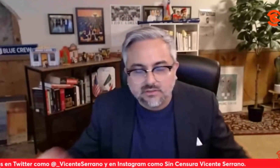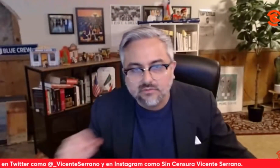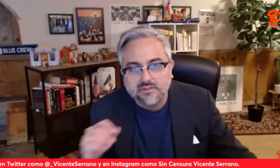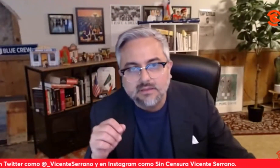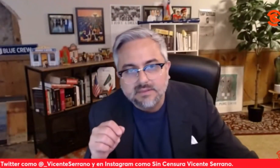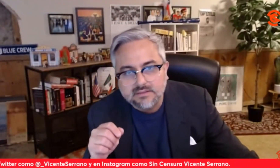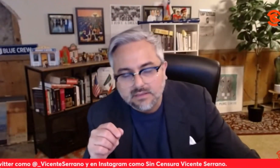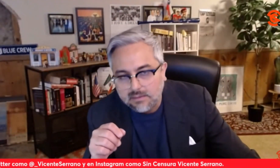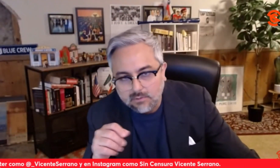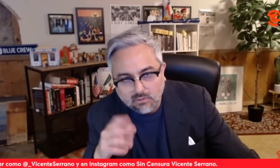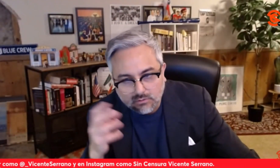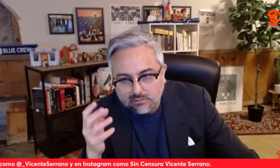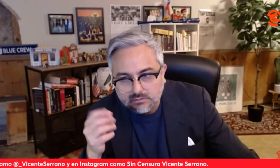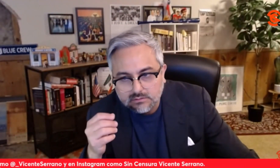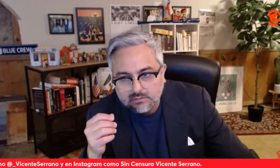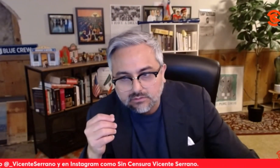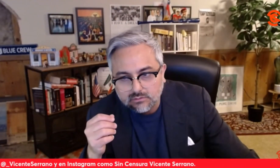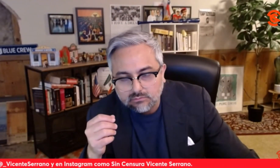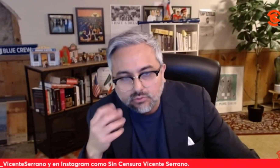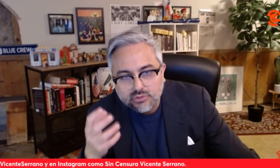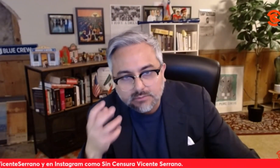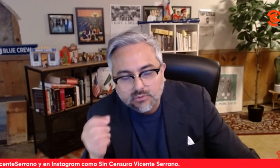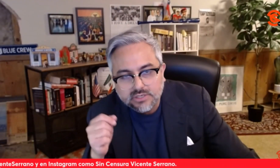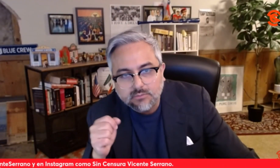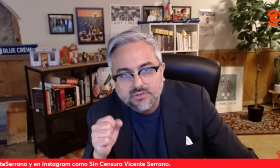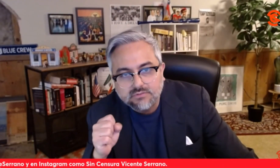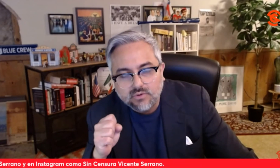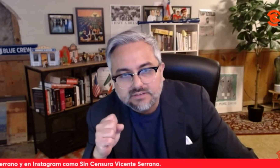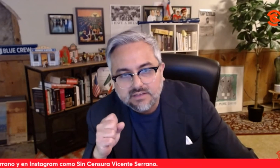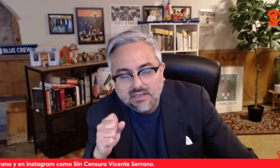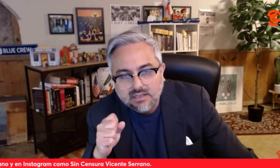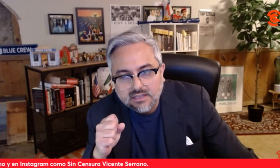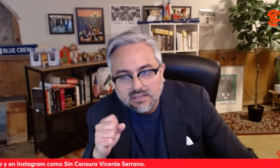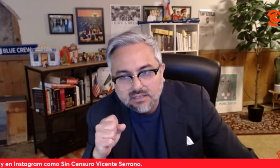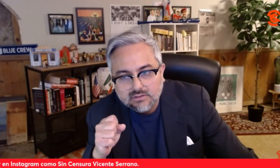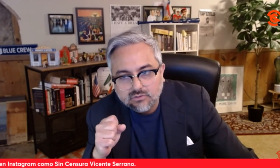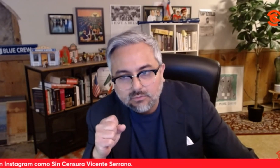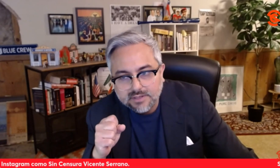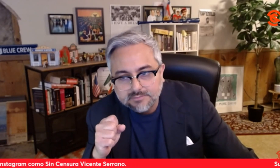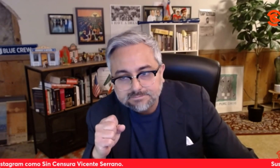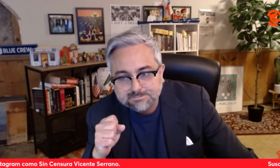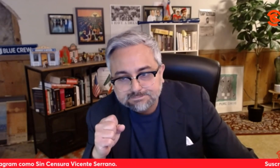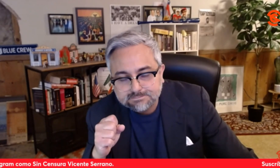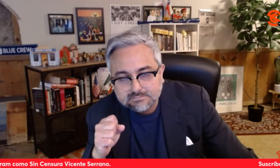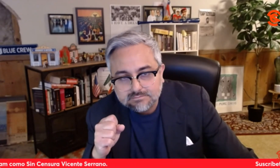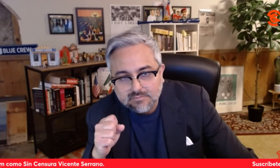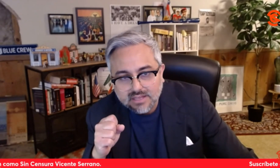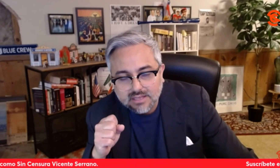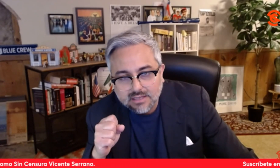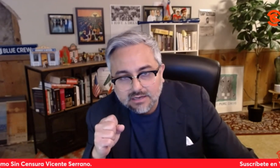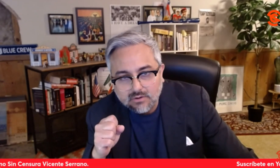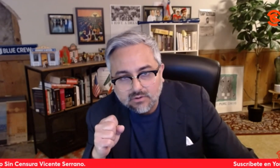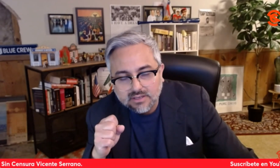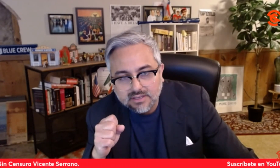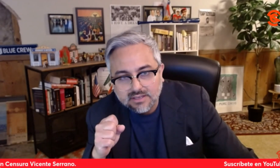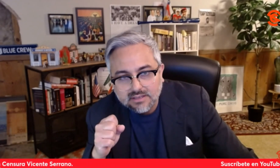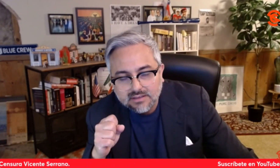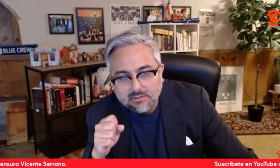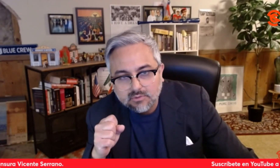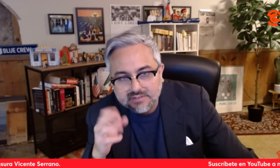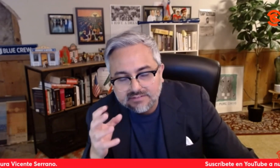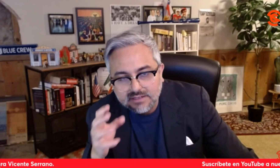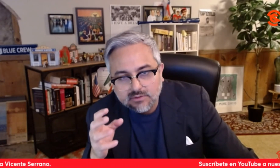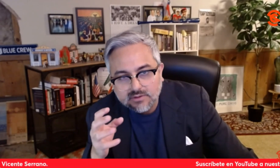estricto sentido, efectivamente habló con mucha fuerza sobre lo